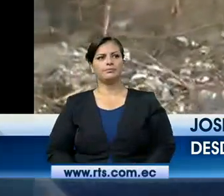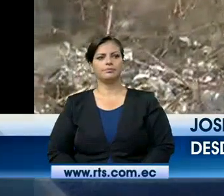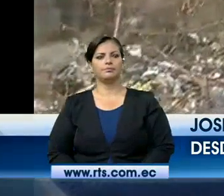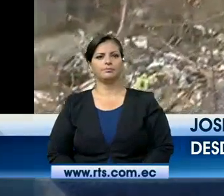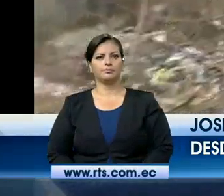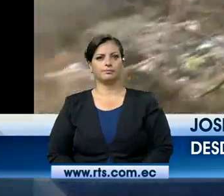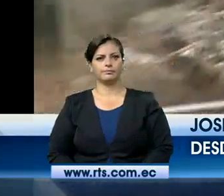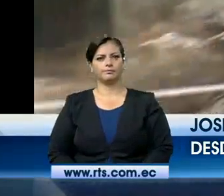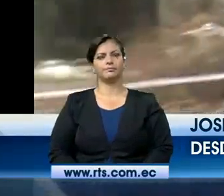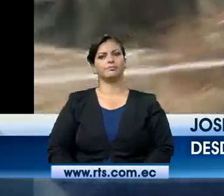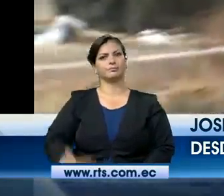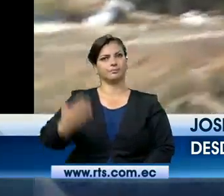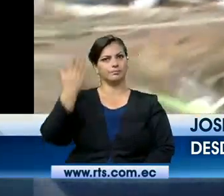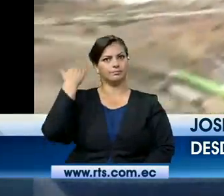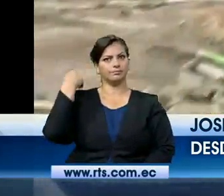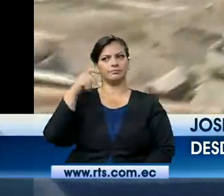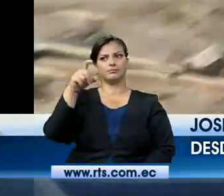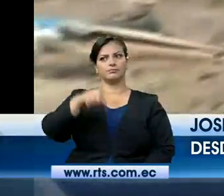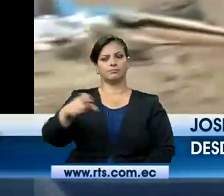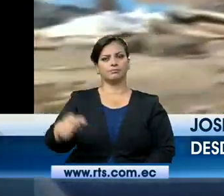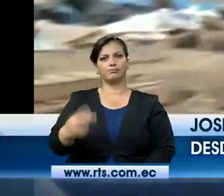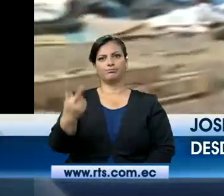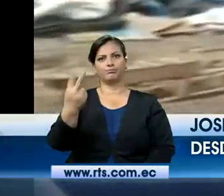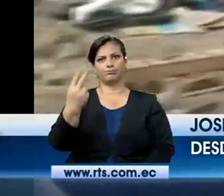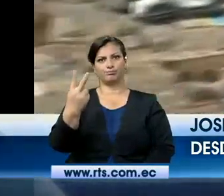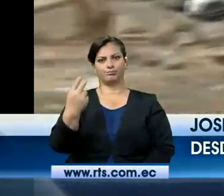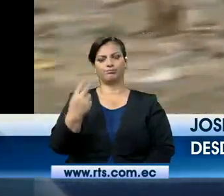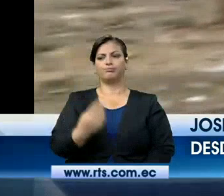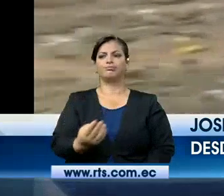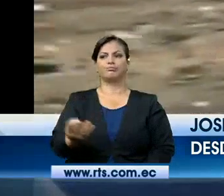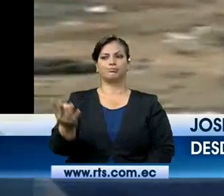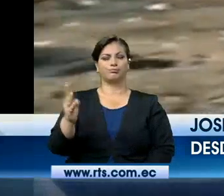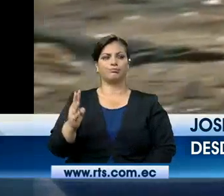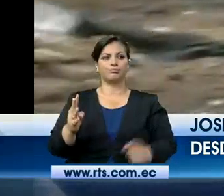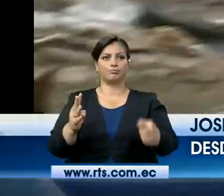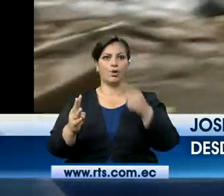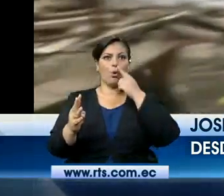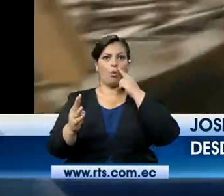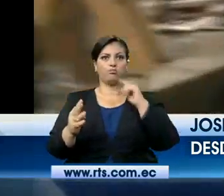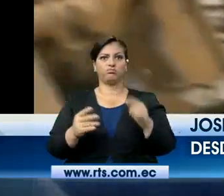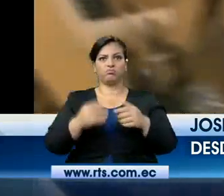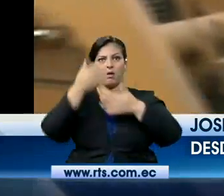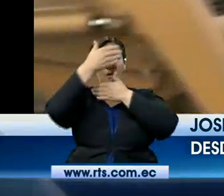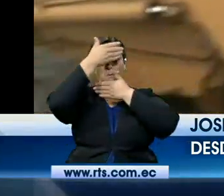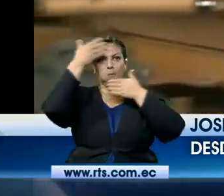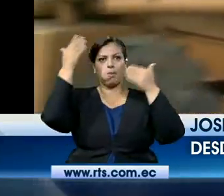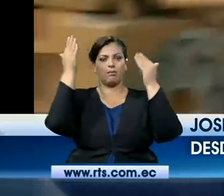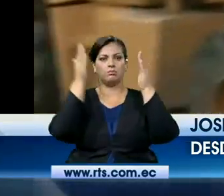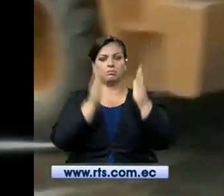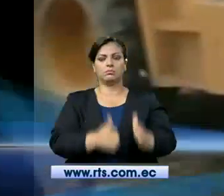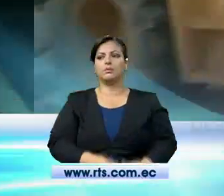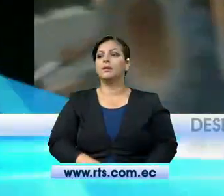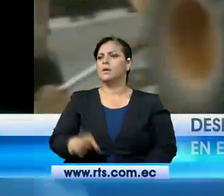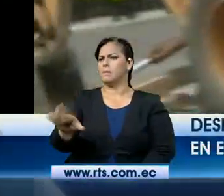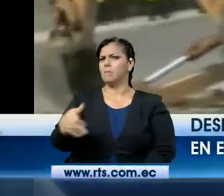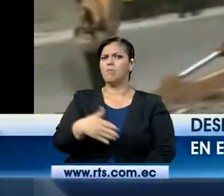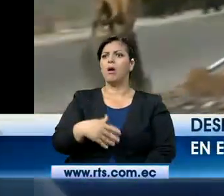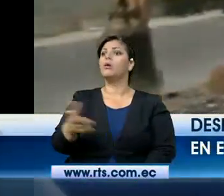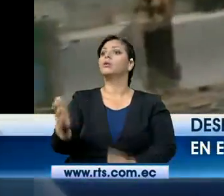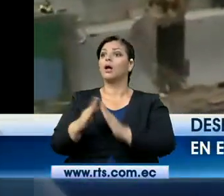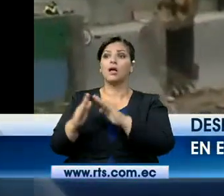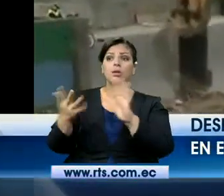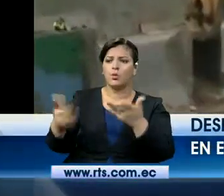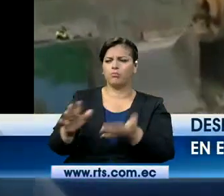cayeron en las redes de algún estafador? Me imagino, sí, se presume eso. Perfecto, muchas gracias a la comisaria Geraldine Cuello, con quien